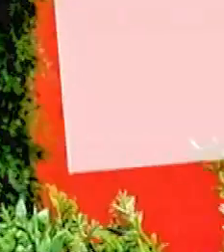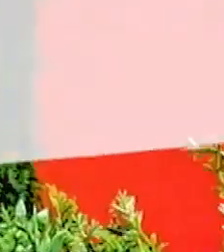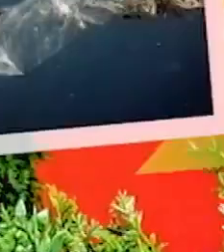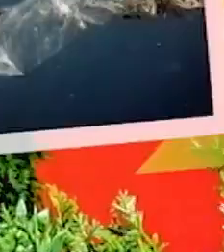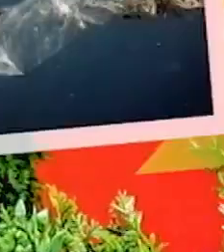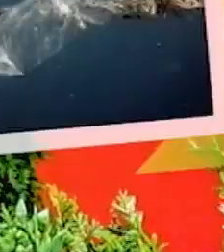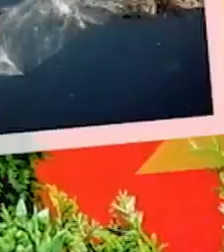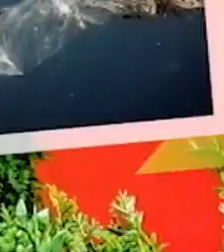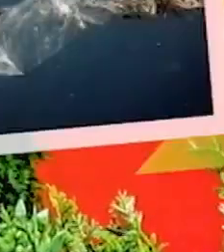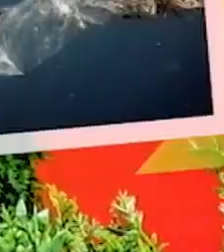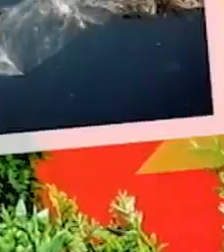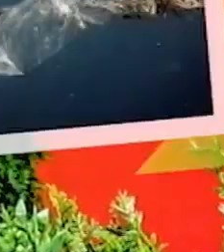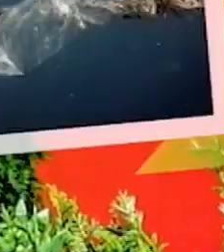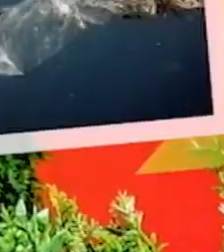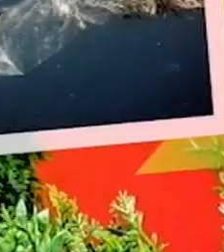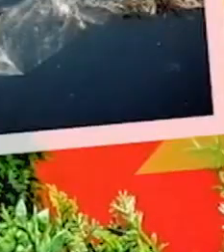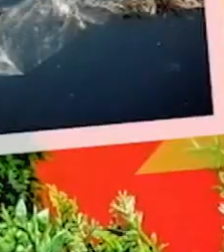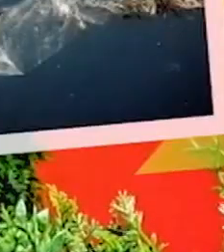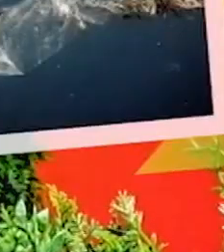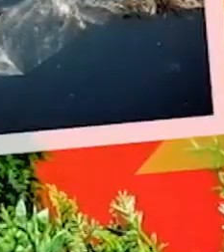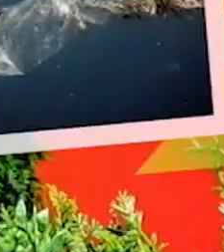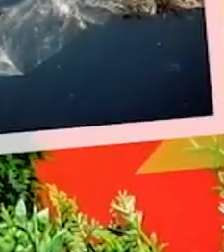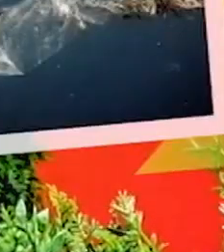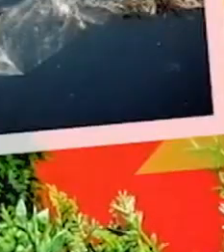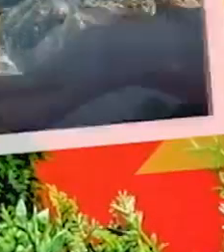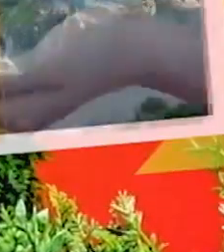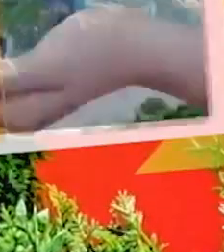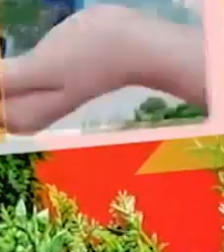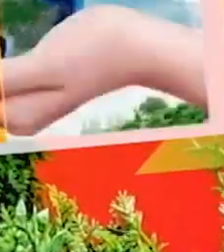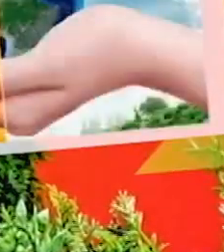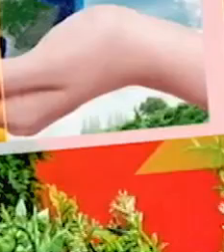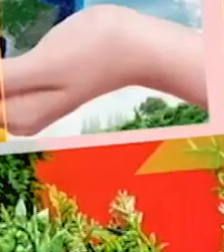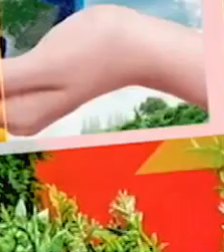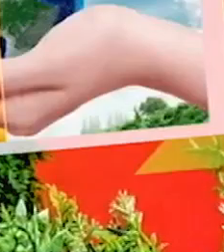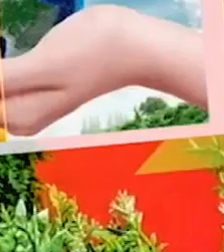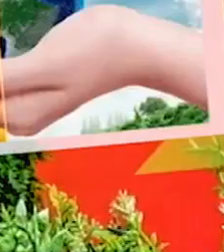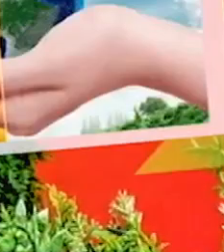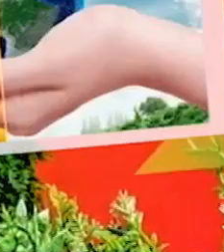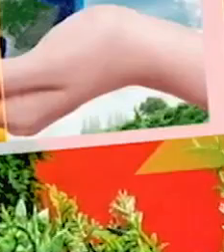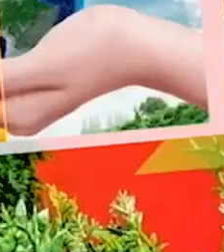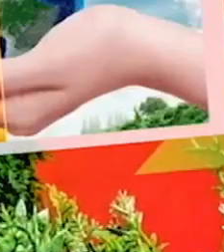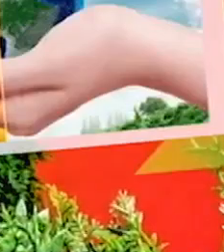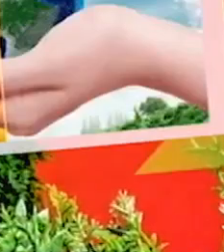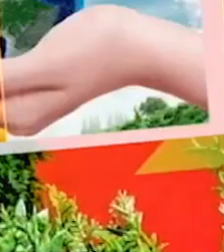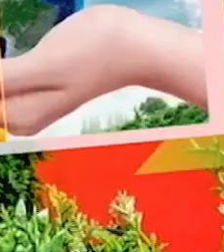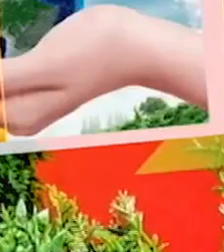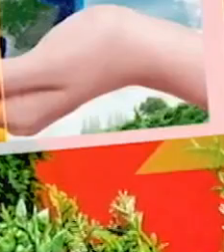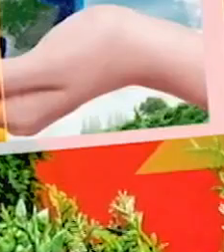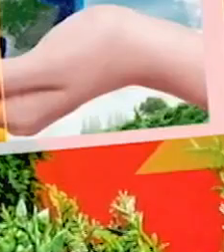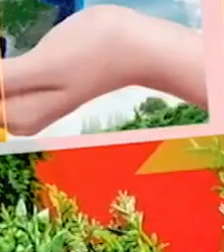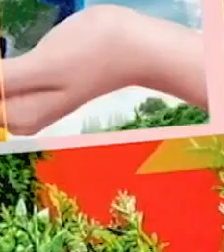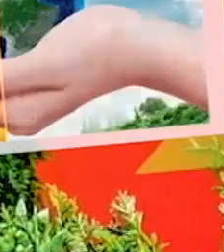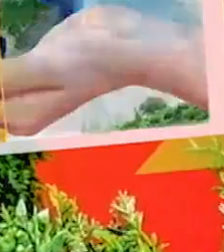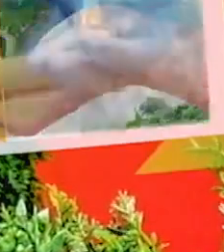ríos. Resulta que han realizado muchos análisis de agua y sedimentos en todo el mundo, que